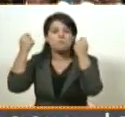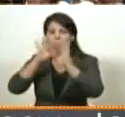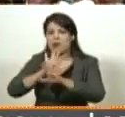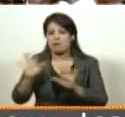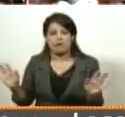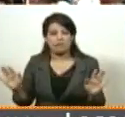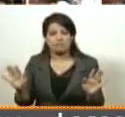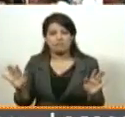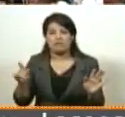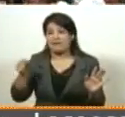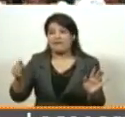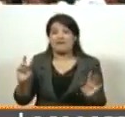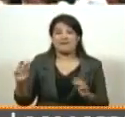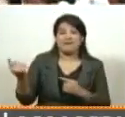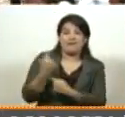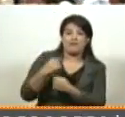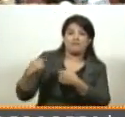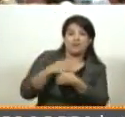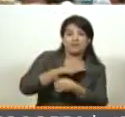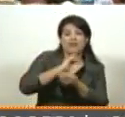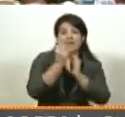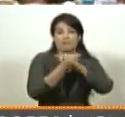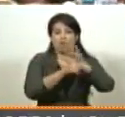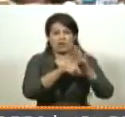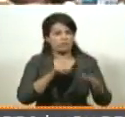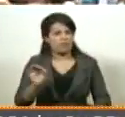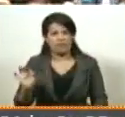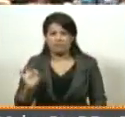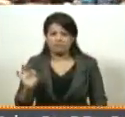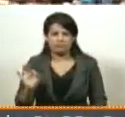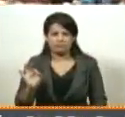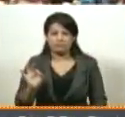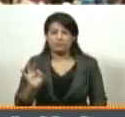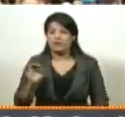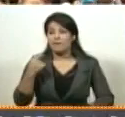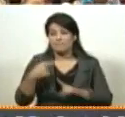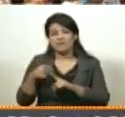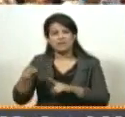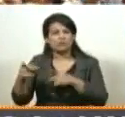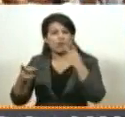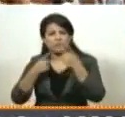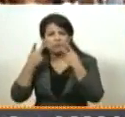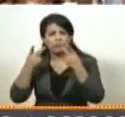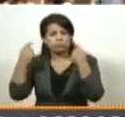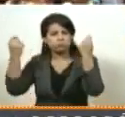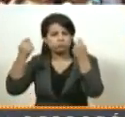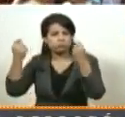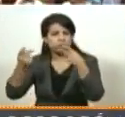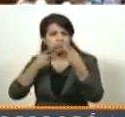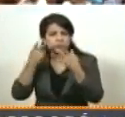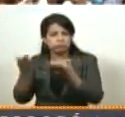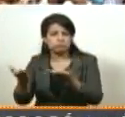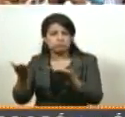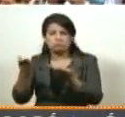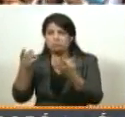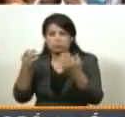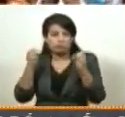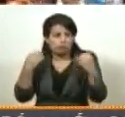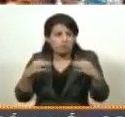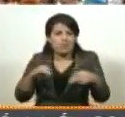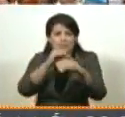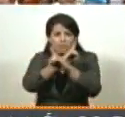aquí, diría yo, es que como es una actividad política que se hace en democracia